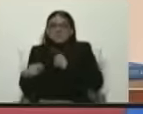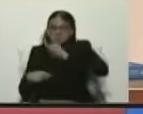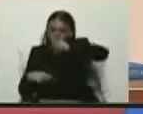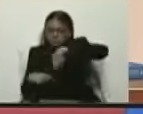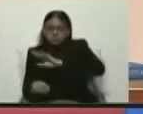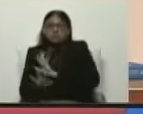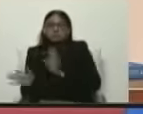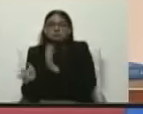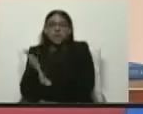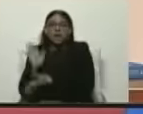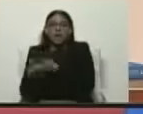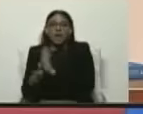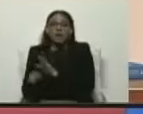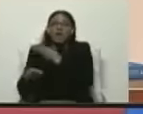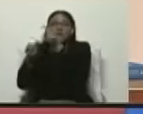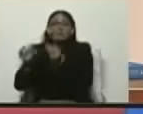ellos.